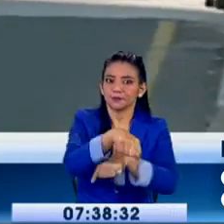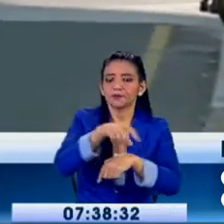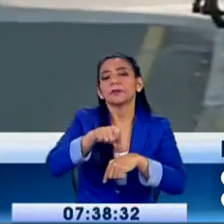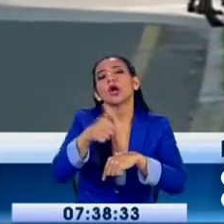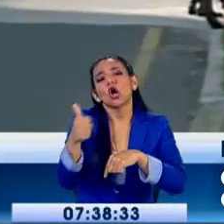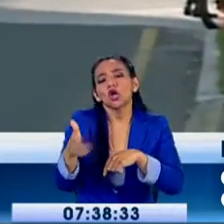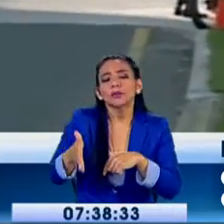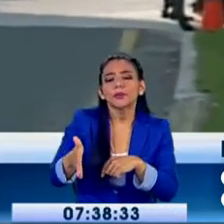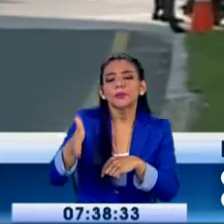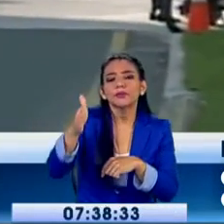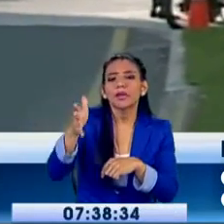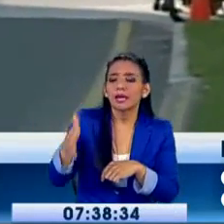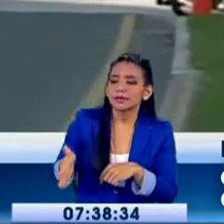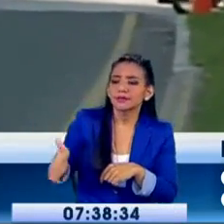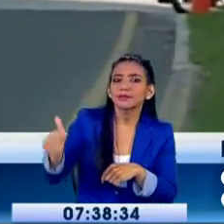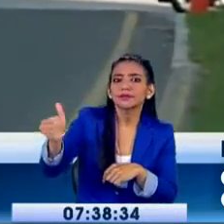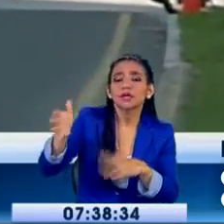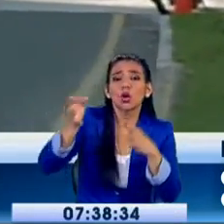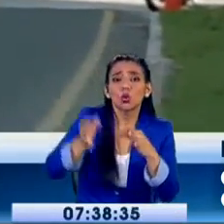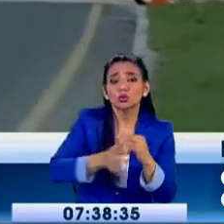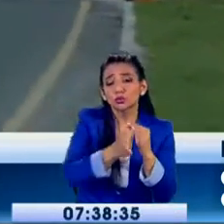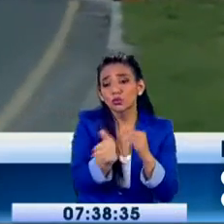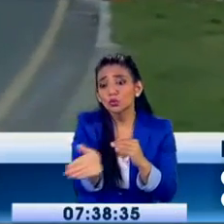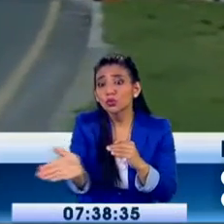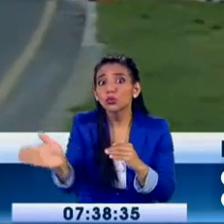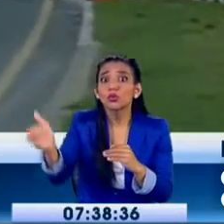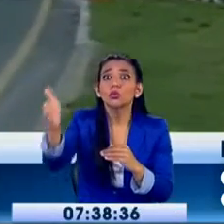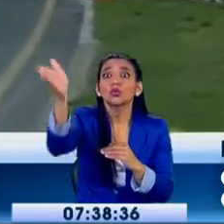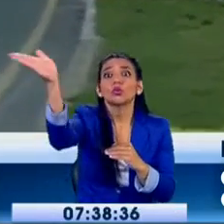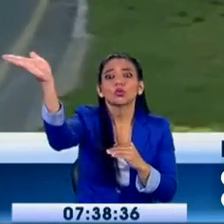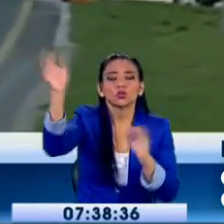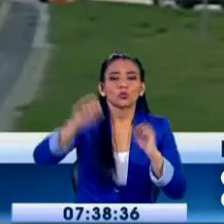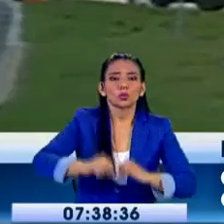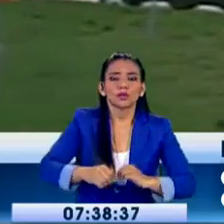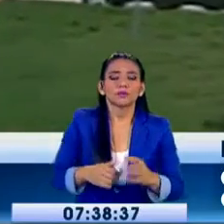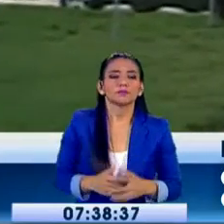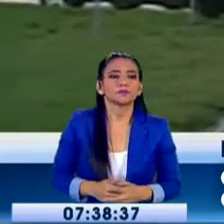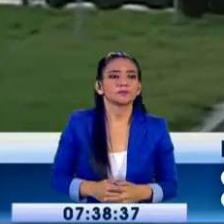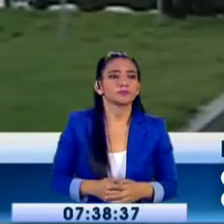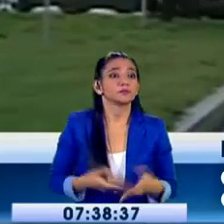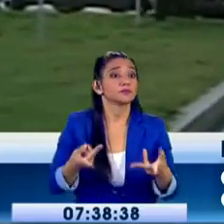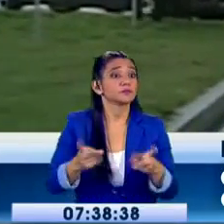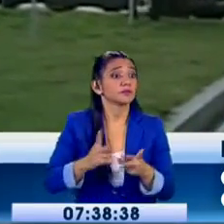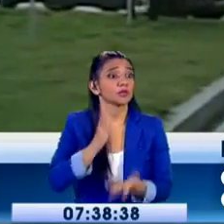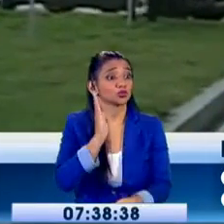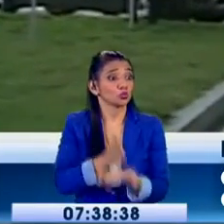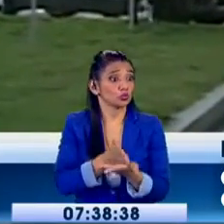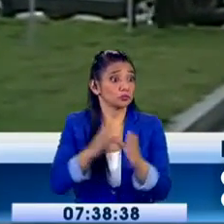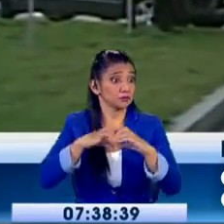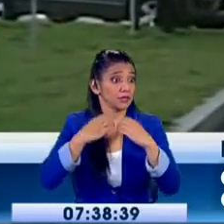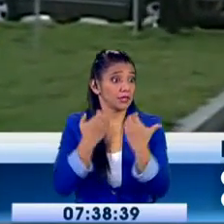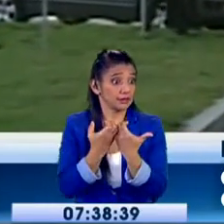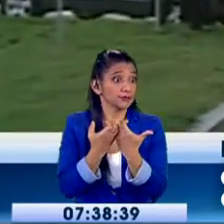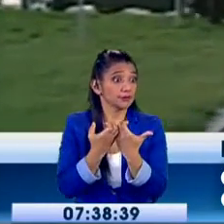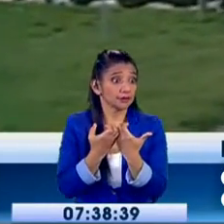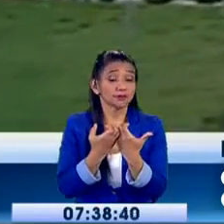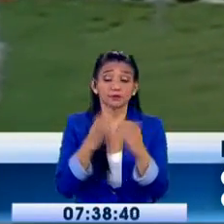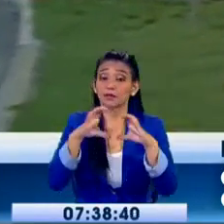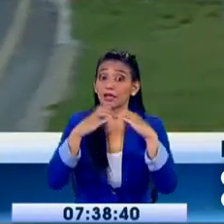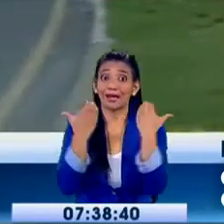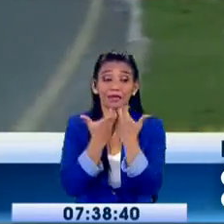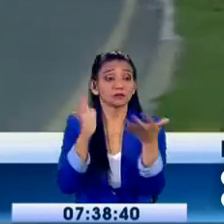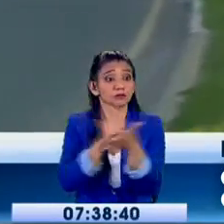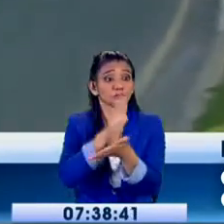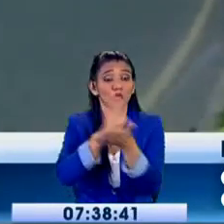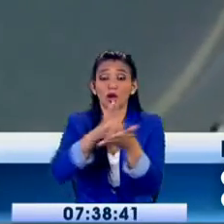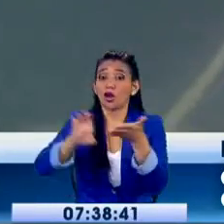vías alternas y que les saca directamente al noroccidente, ¿no? También se han suspendido las clases en algunas instituciones educativas